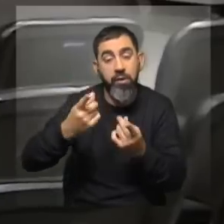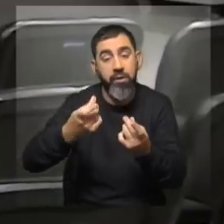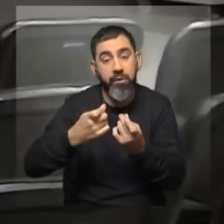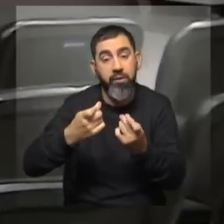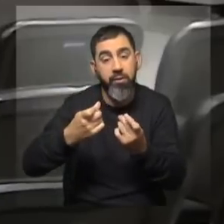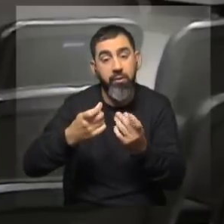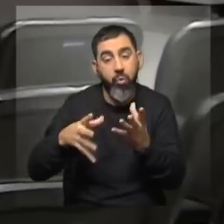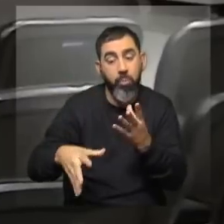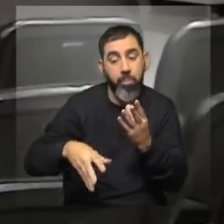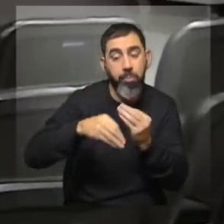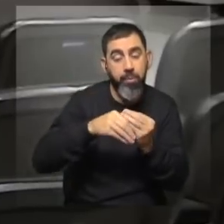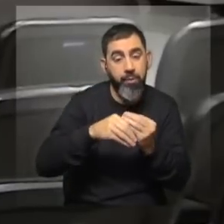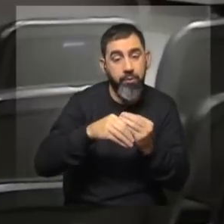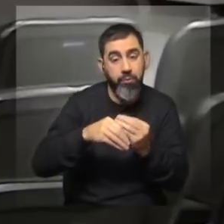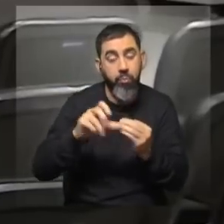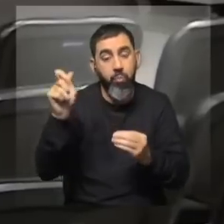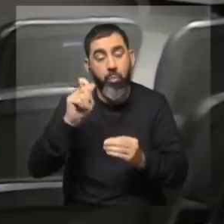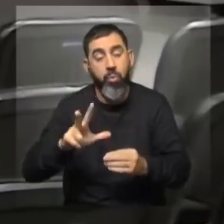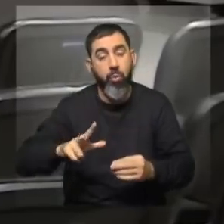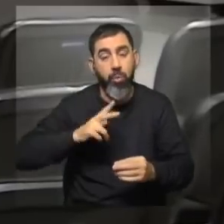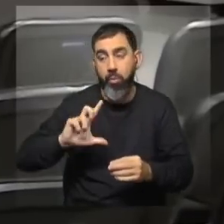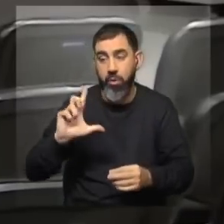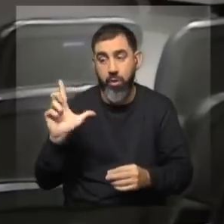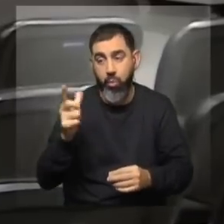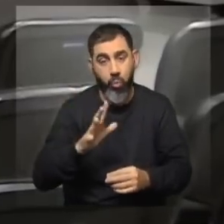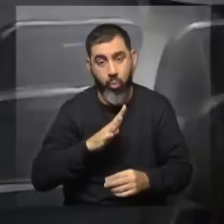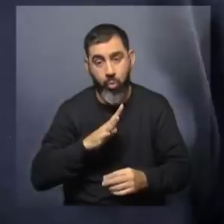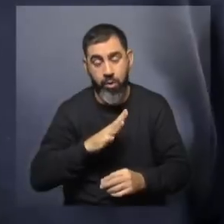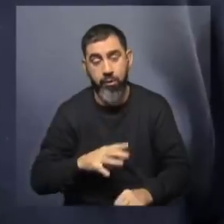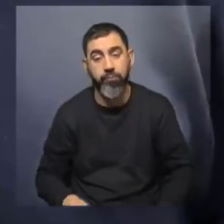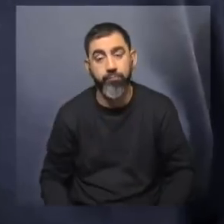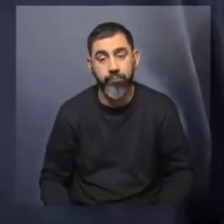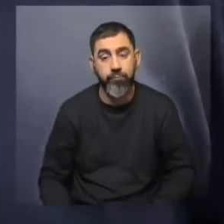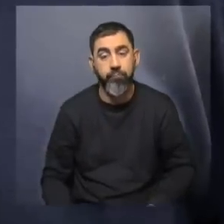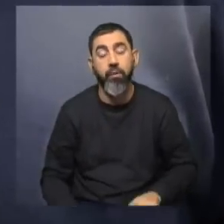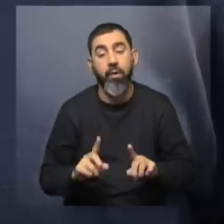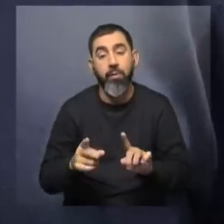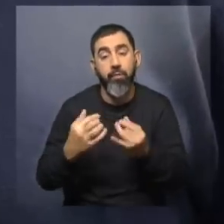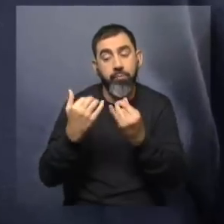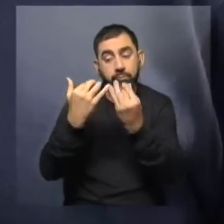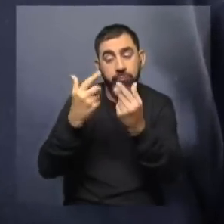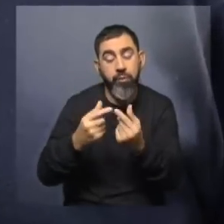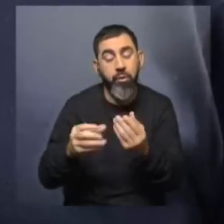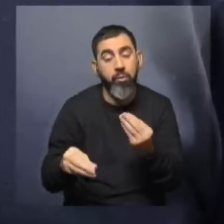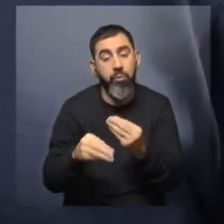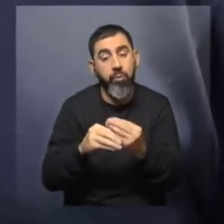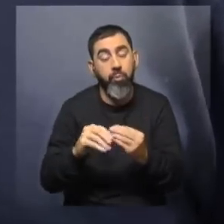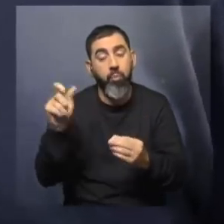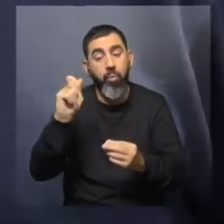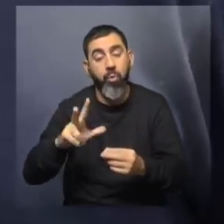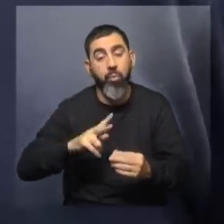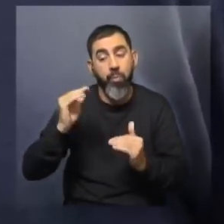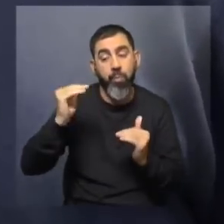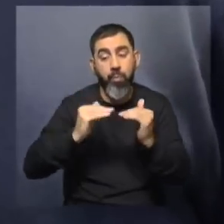de una complementación entre lo público privado que no se ha dado tiene que haber una complementación de tipo igualitario